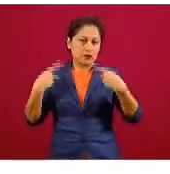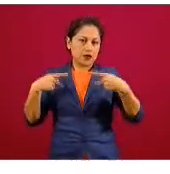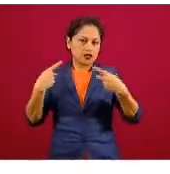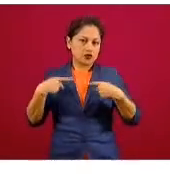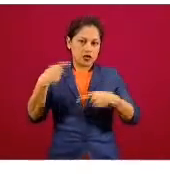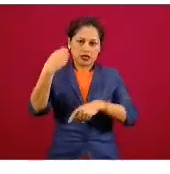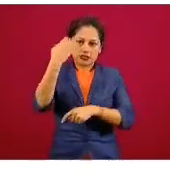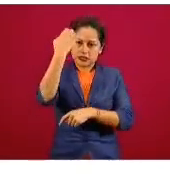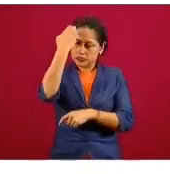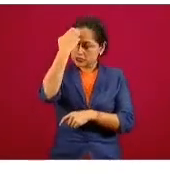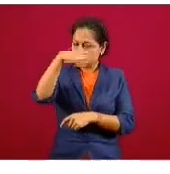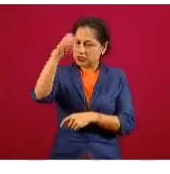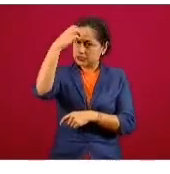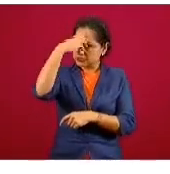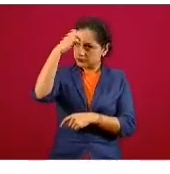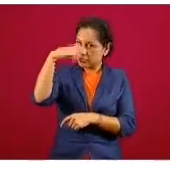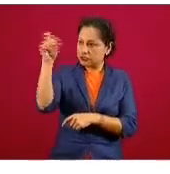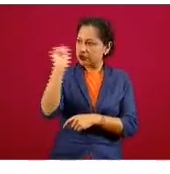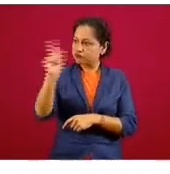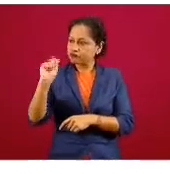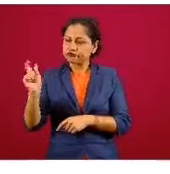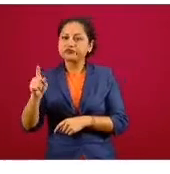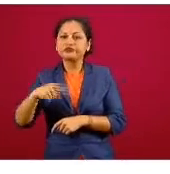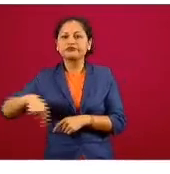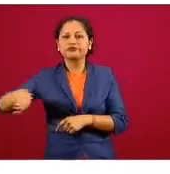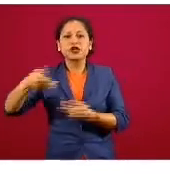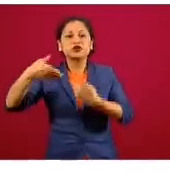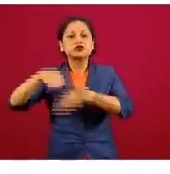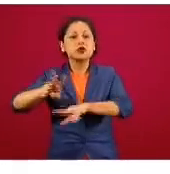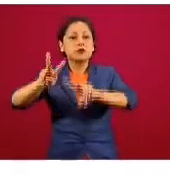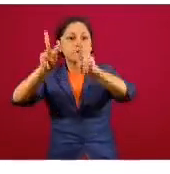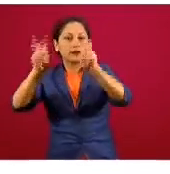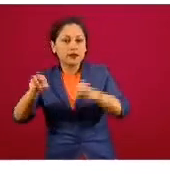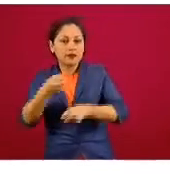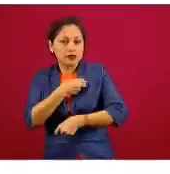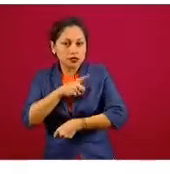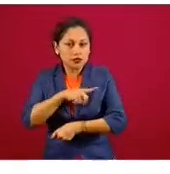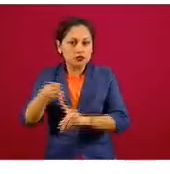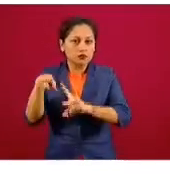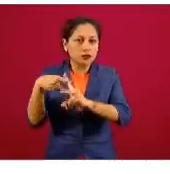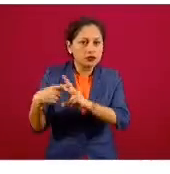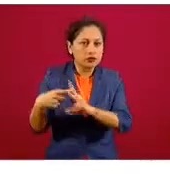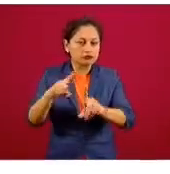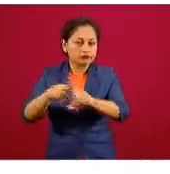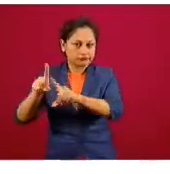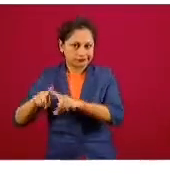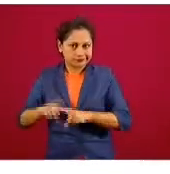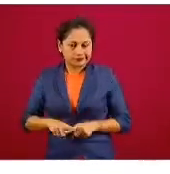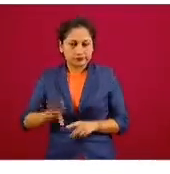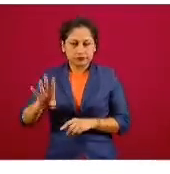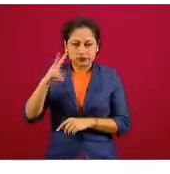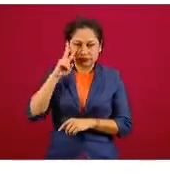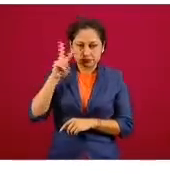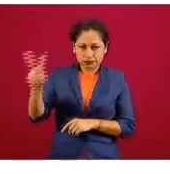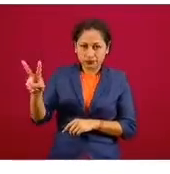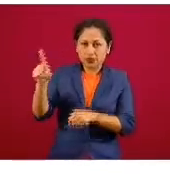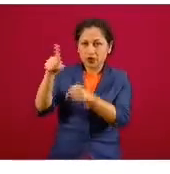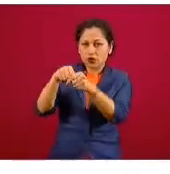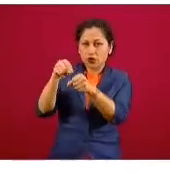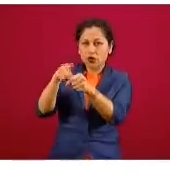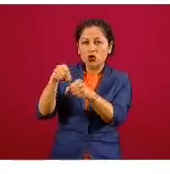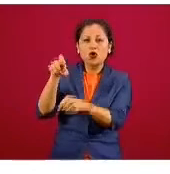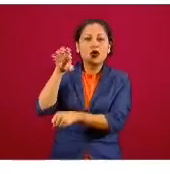y en matemáticas teóricas y aplicadas. En la curva anaranjada lo que se ve es lo que le ocurriría a